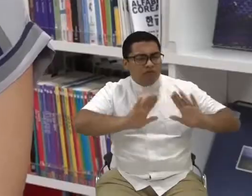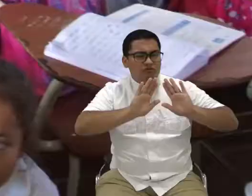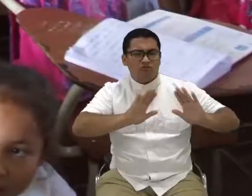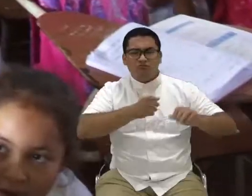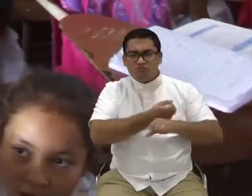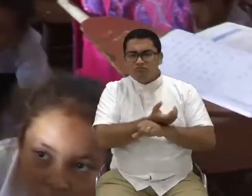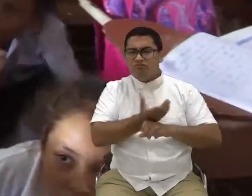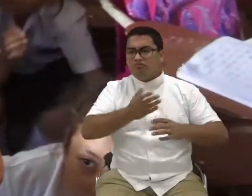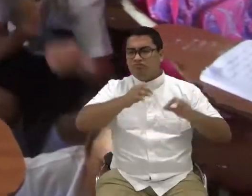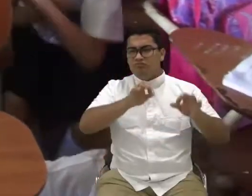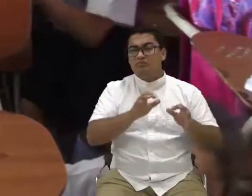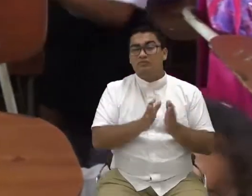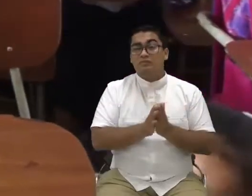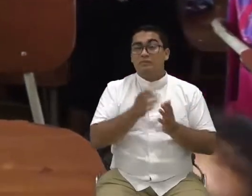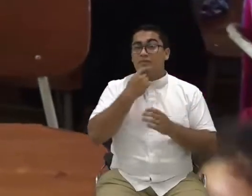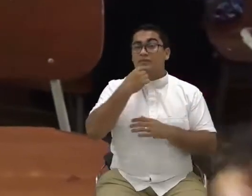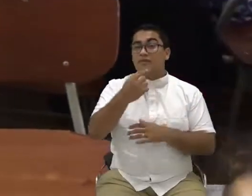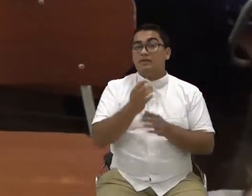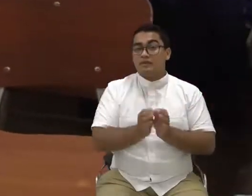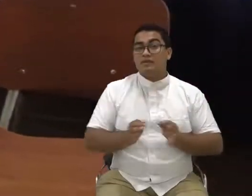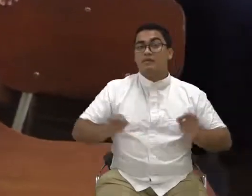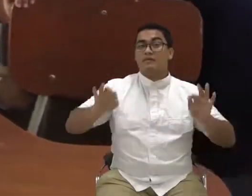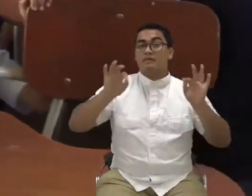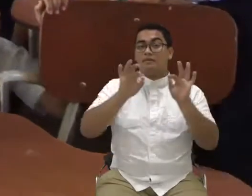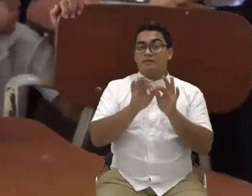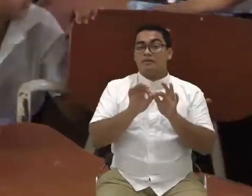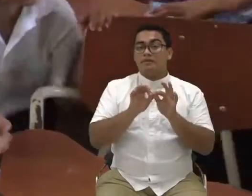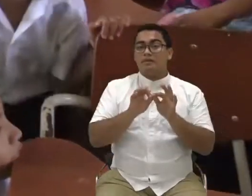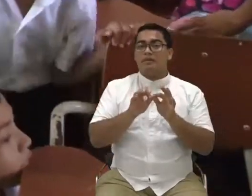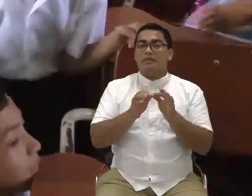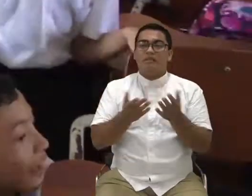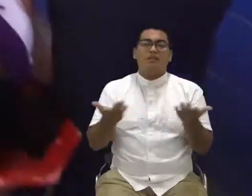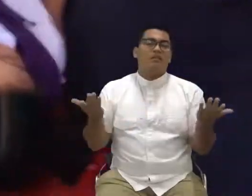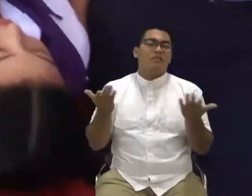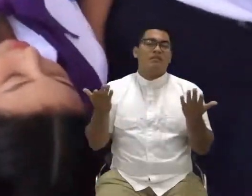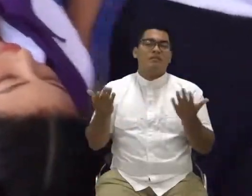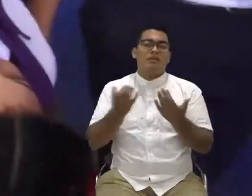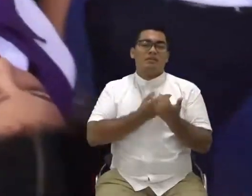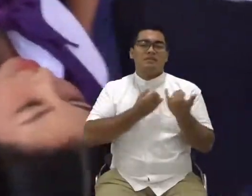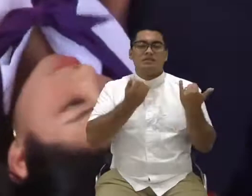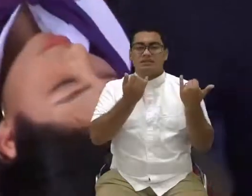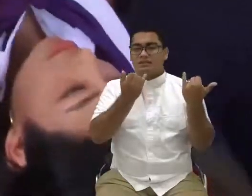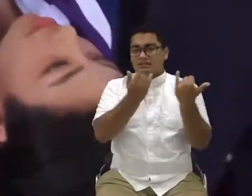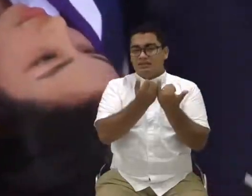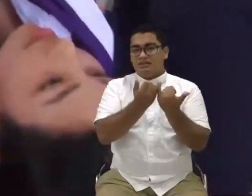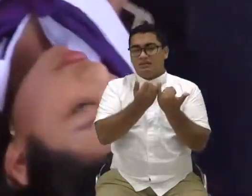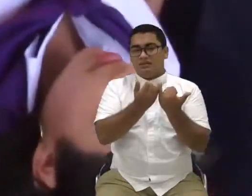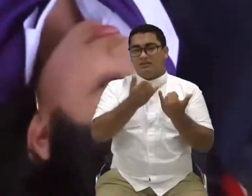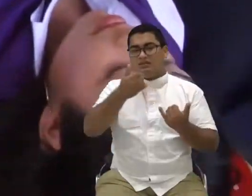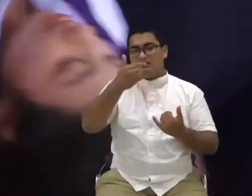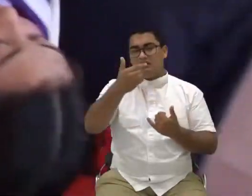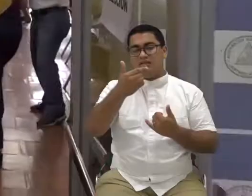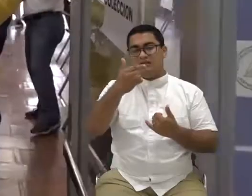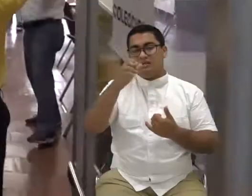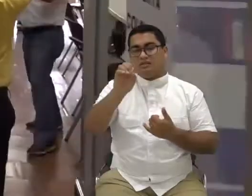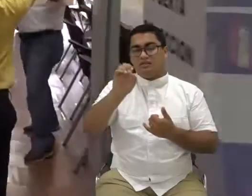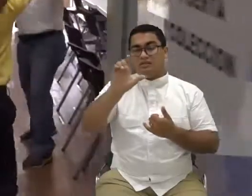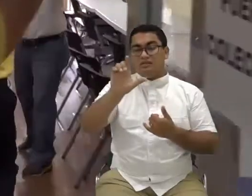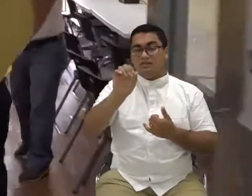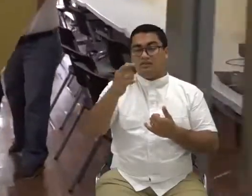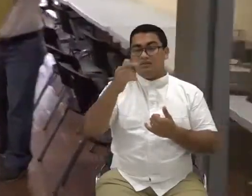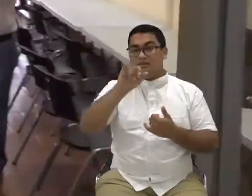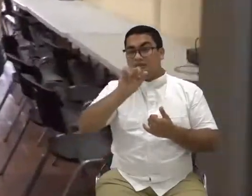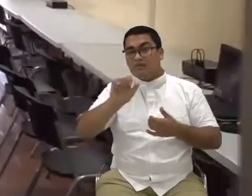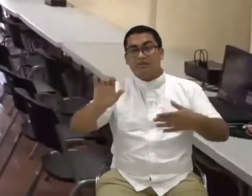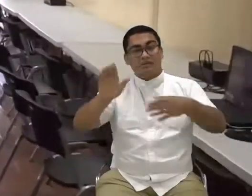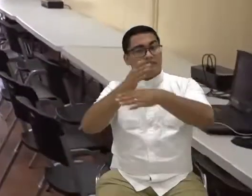vida. Un aliado importante para esta labor de gestión integral del riesgo ha sido el Instituto de Geología y Geofísica, donde se